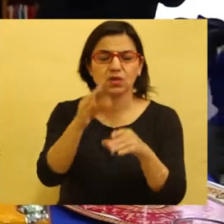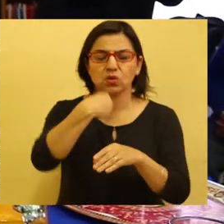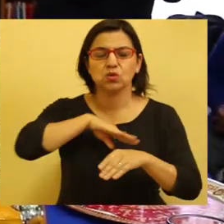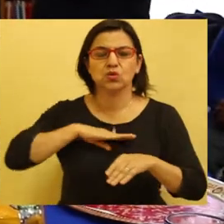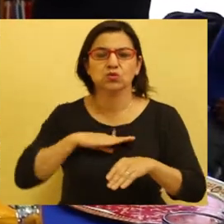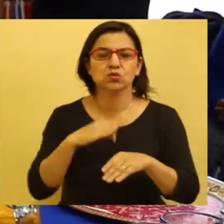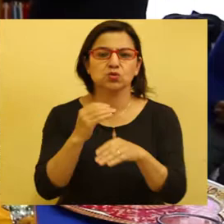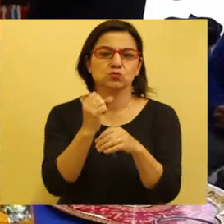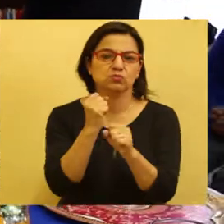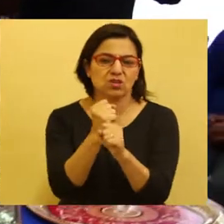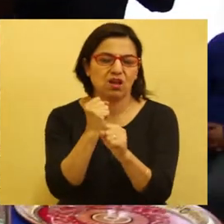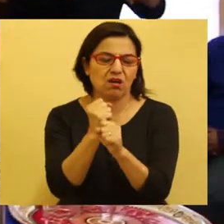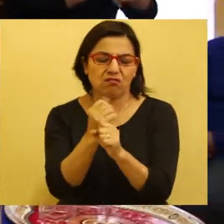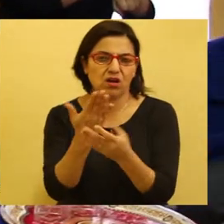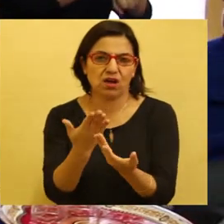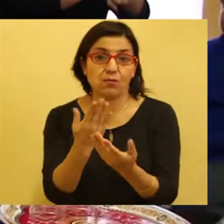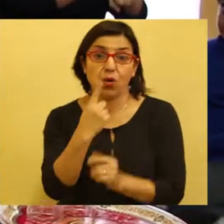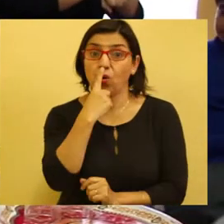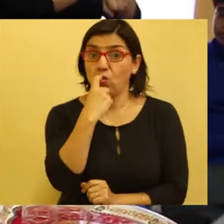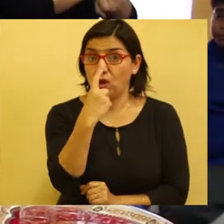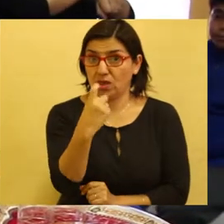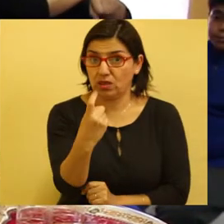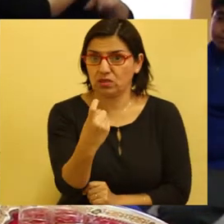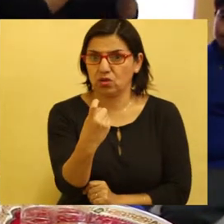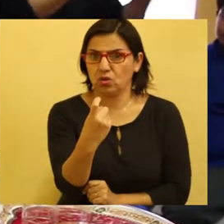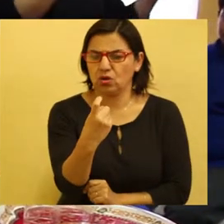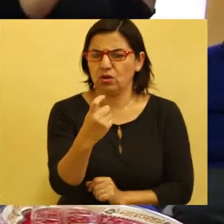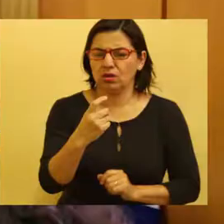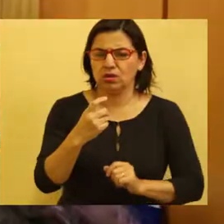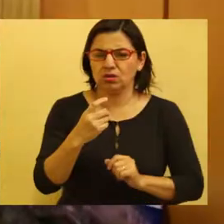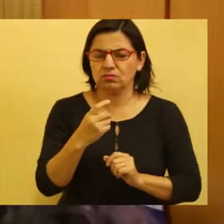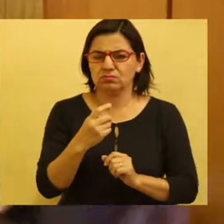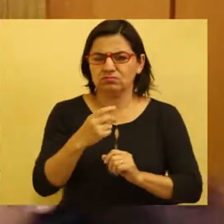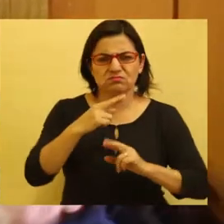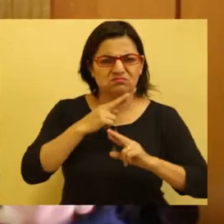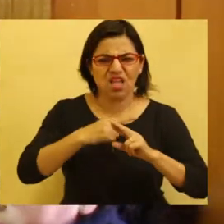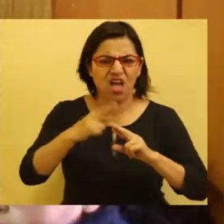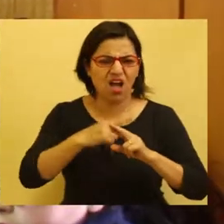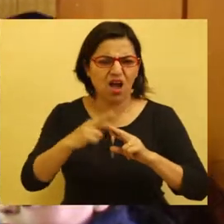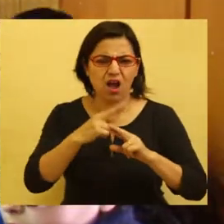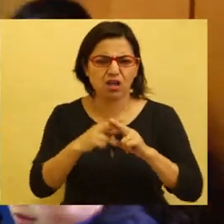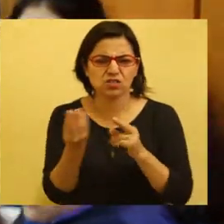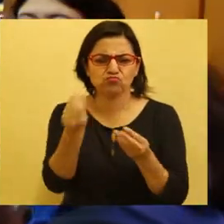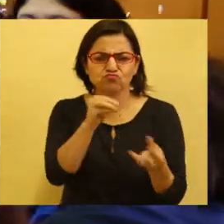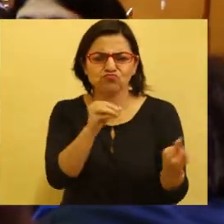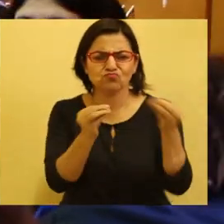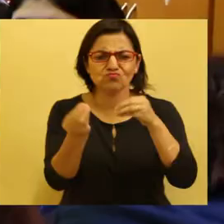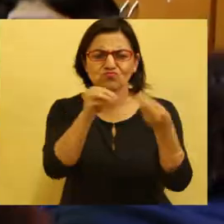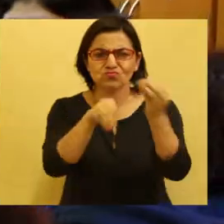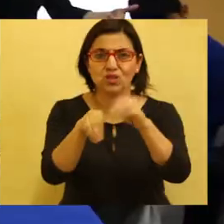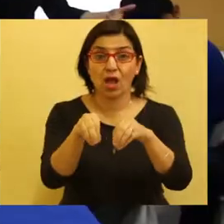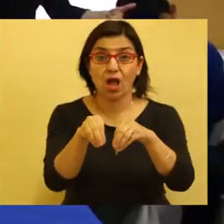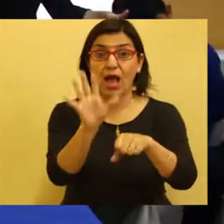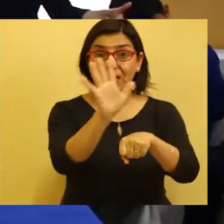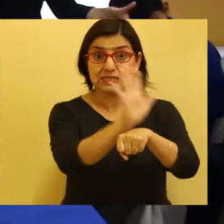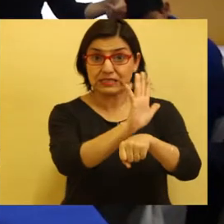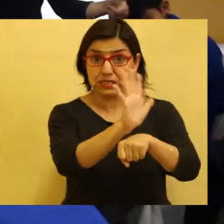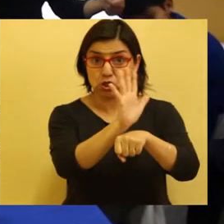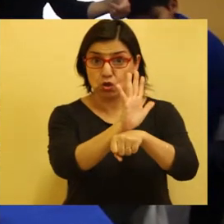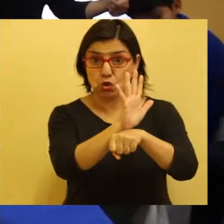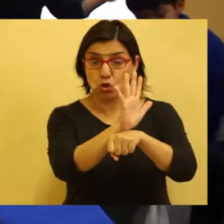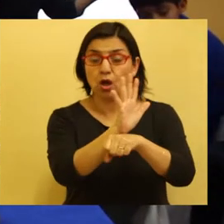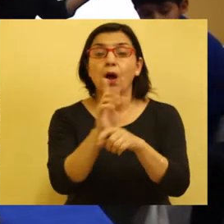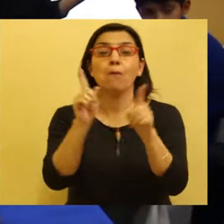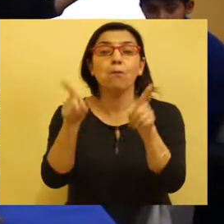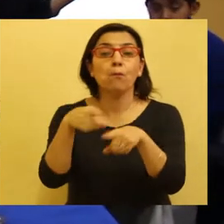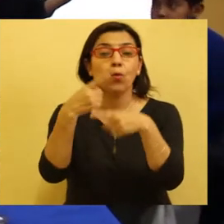música. Nosotros trabajamos con cuentos y vamos armando una obra que tiene